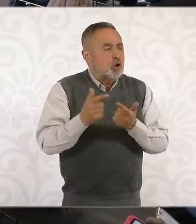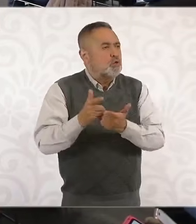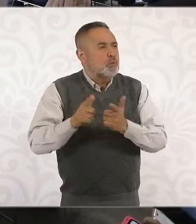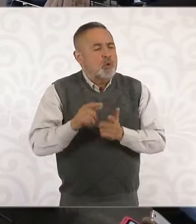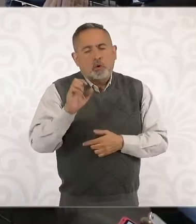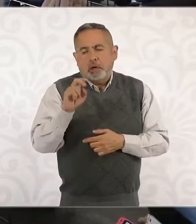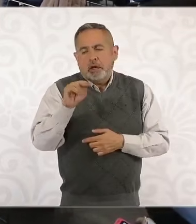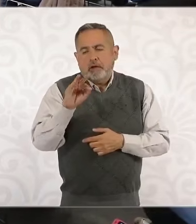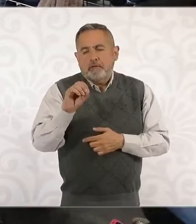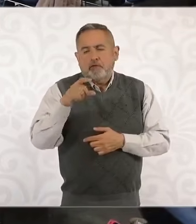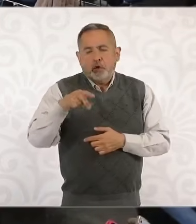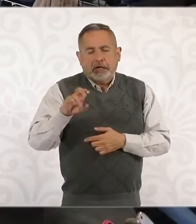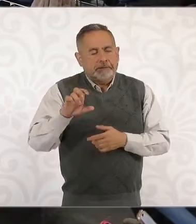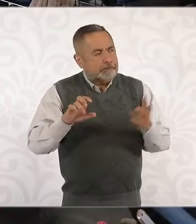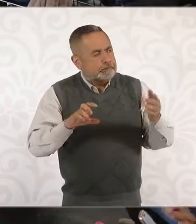pues,